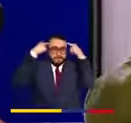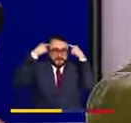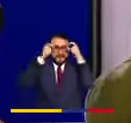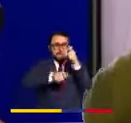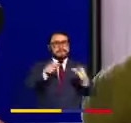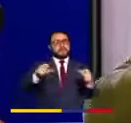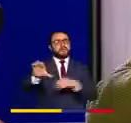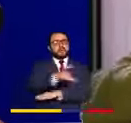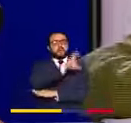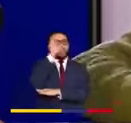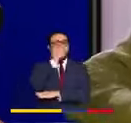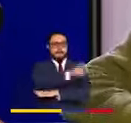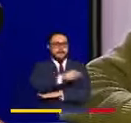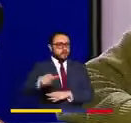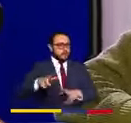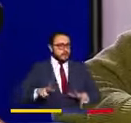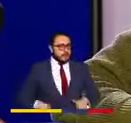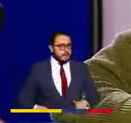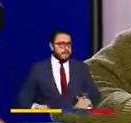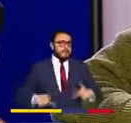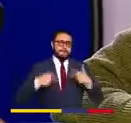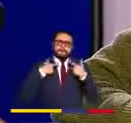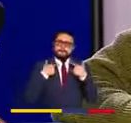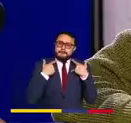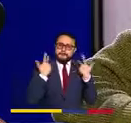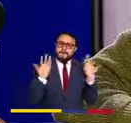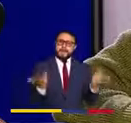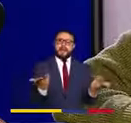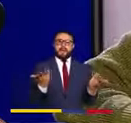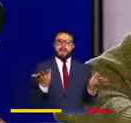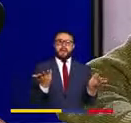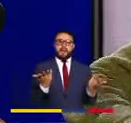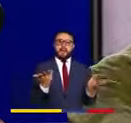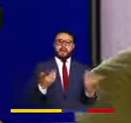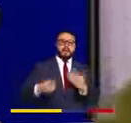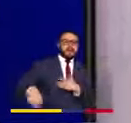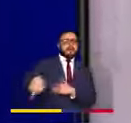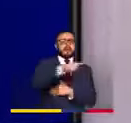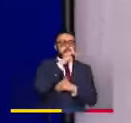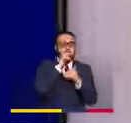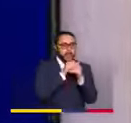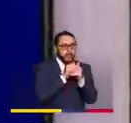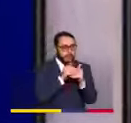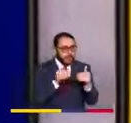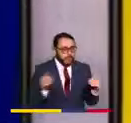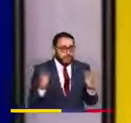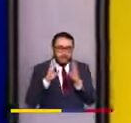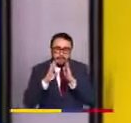del colombiano y la colombiana, ni más ni menos su niñez.